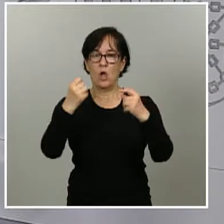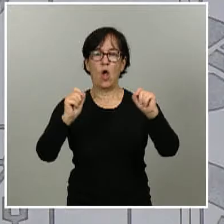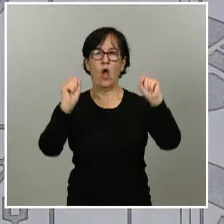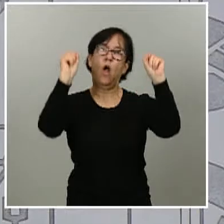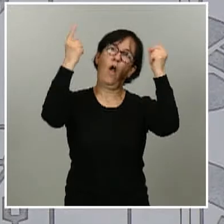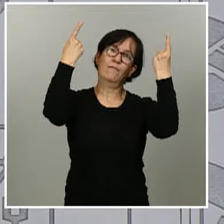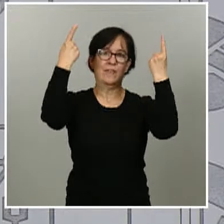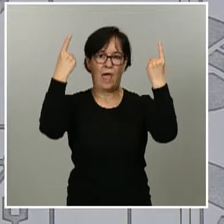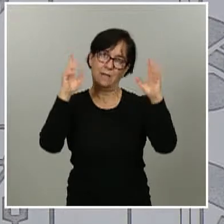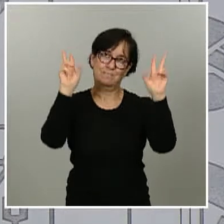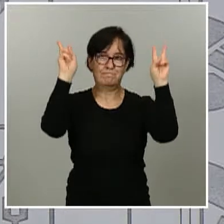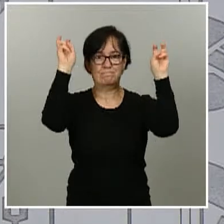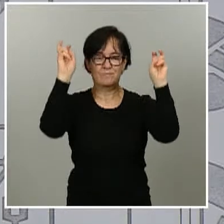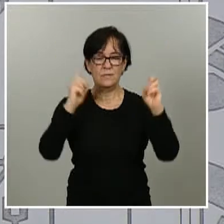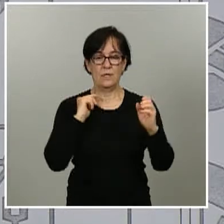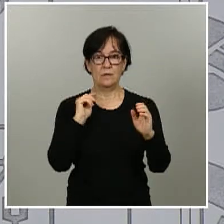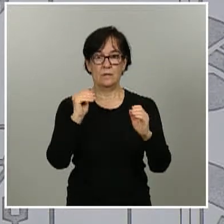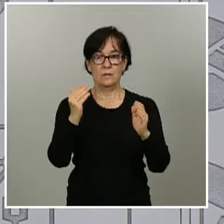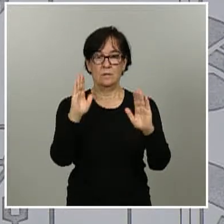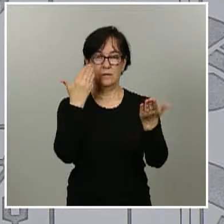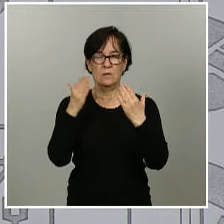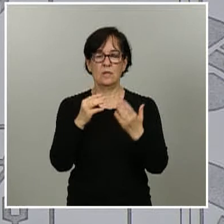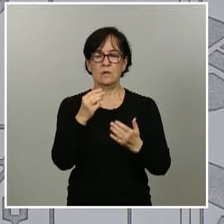oficiosamente solicitud de